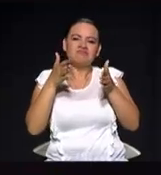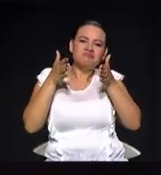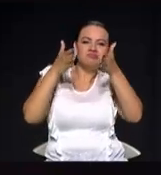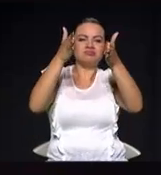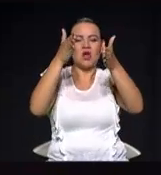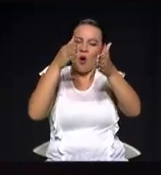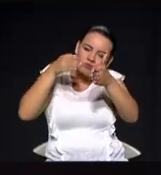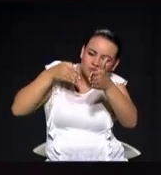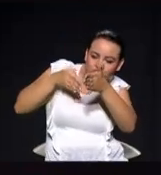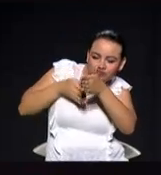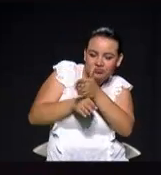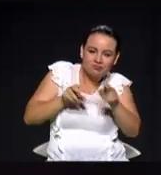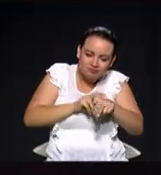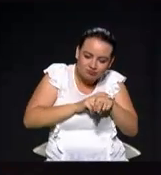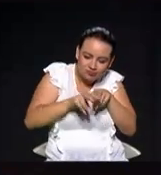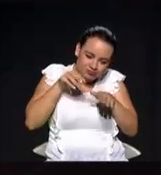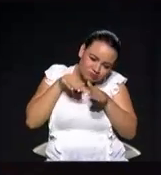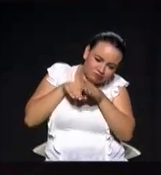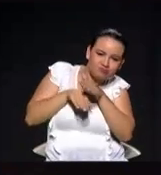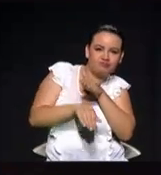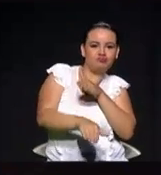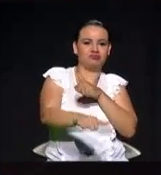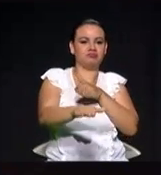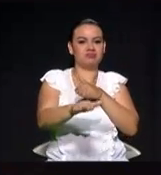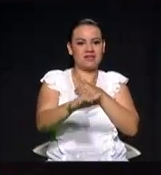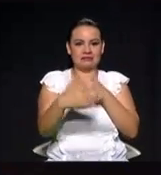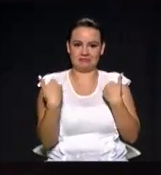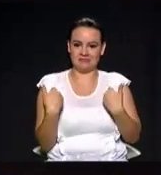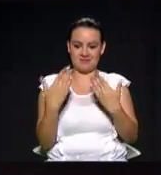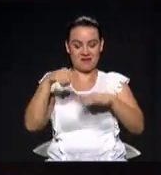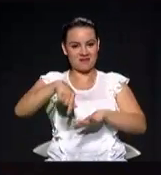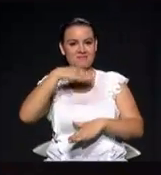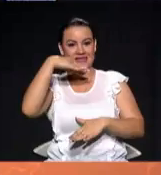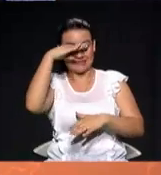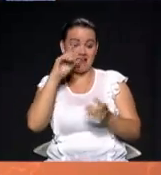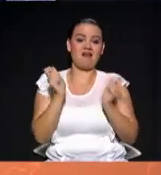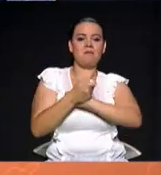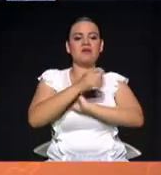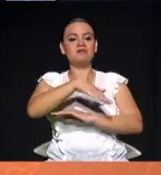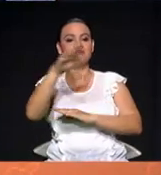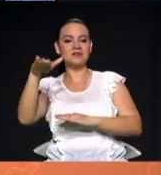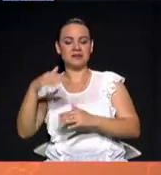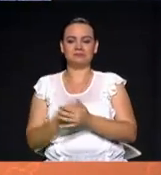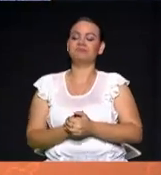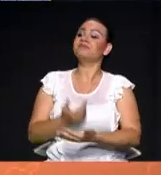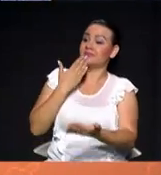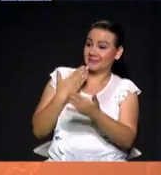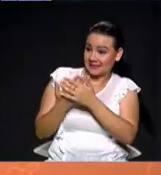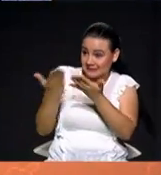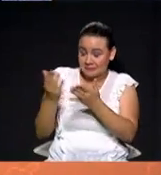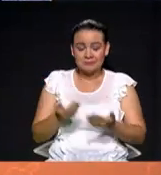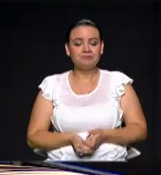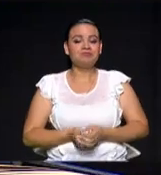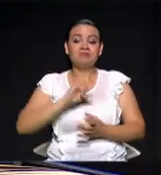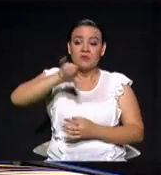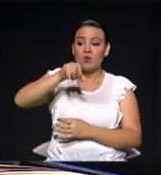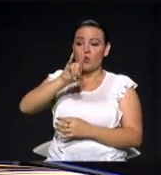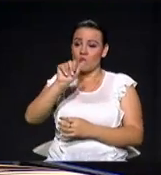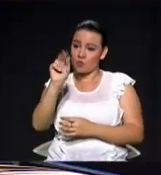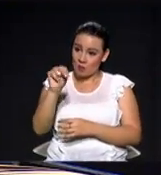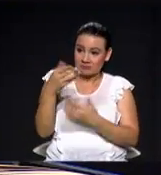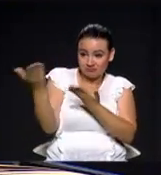del tren de cercanías que va a ser fundamental no sólo para medellín sino para antioquia gracias candidato juan david balderrama